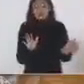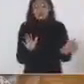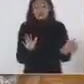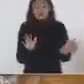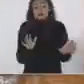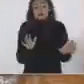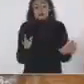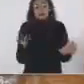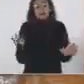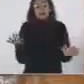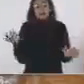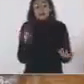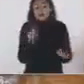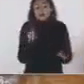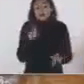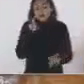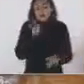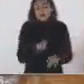urjan